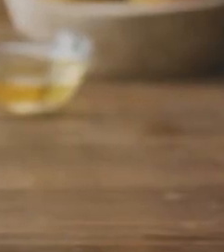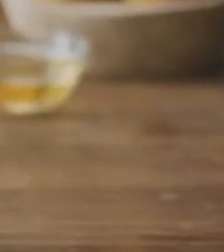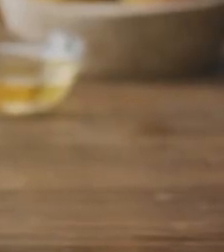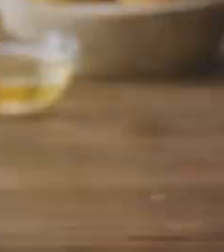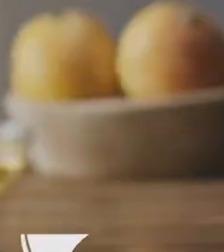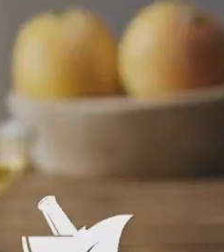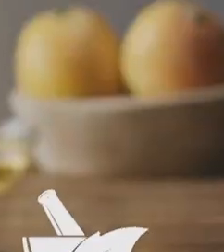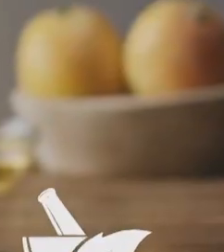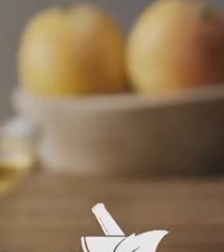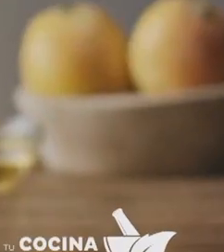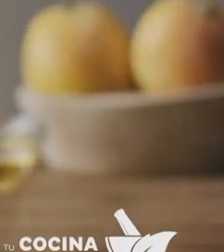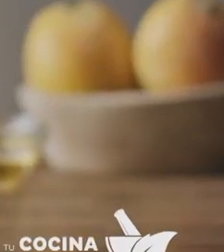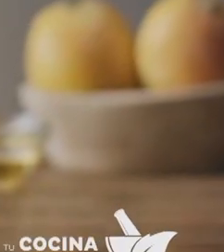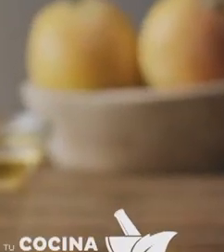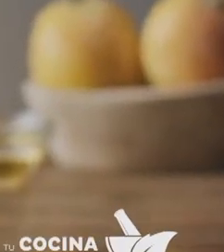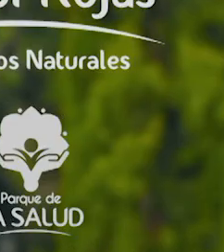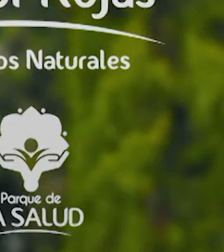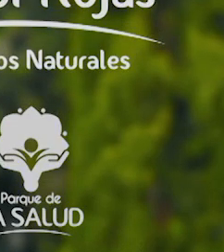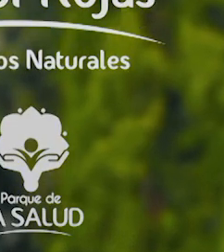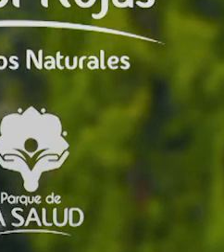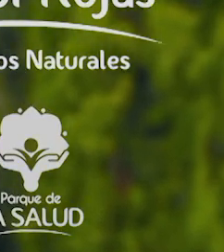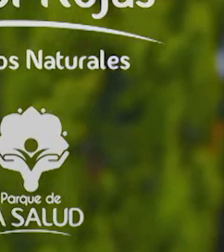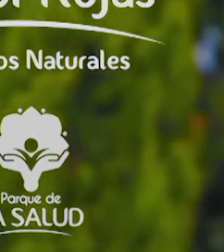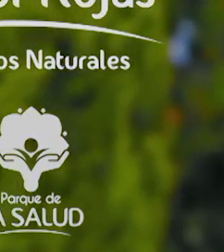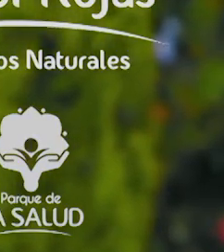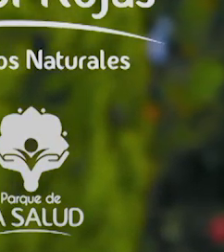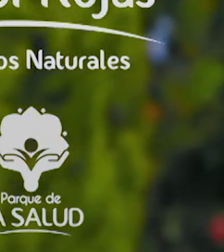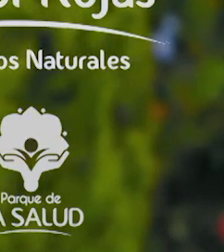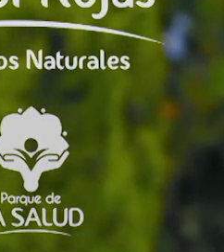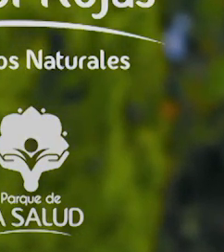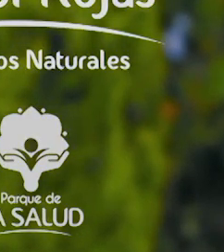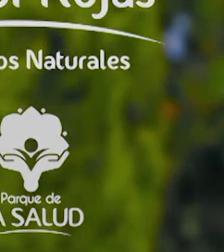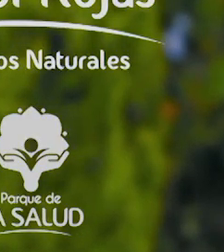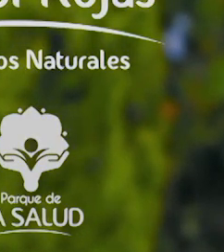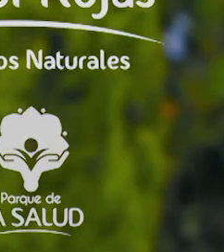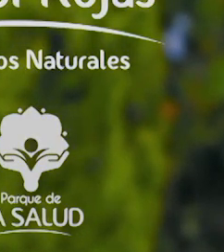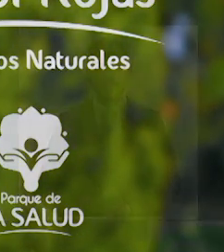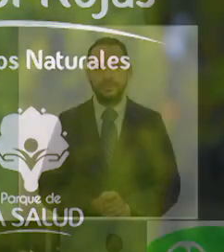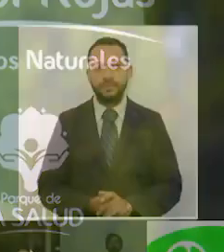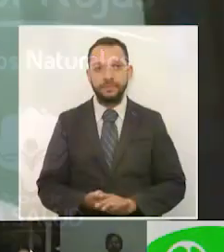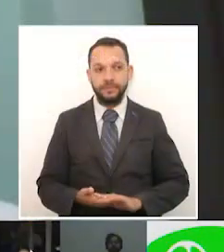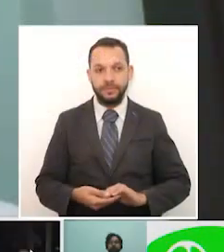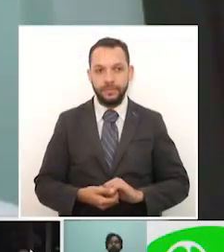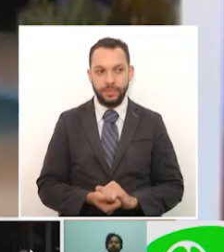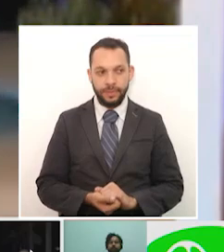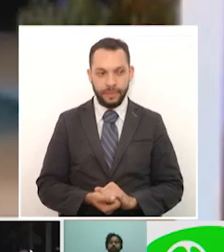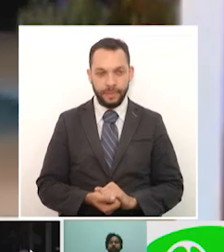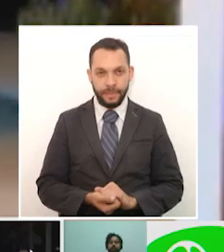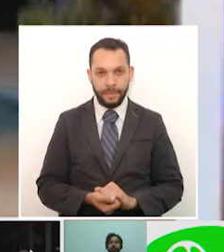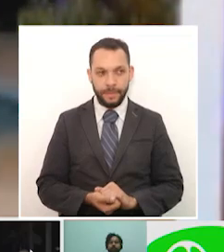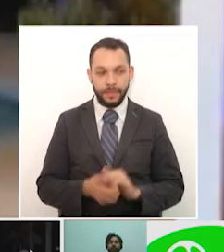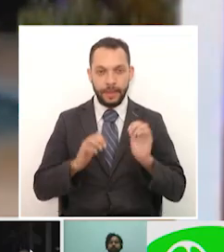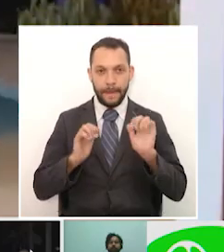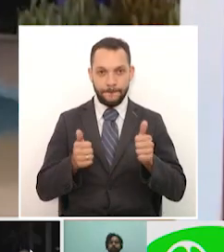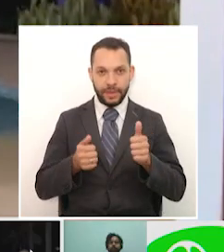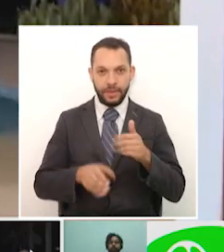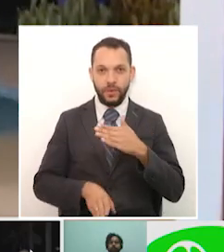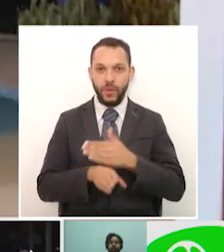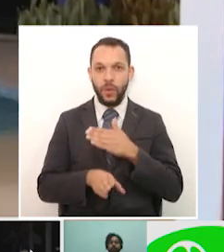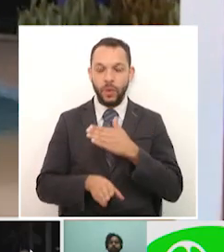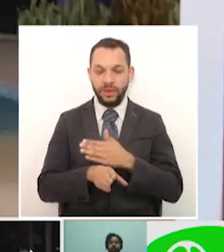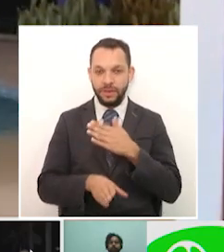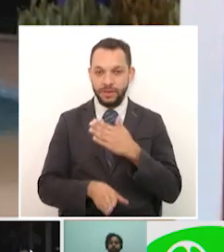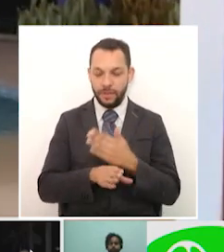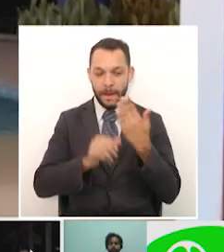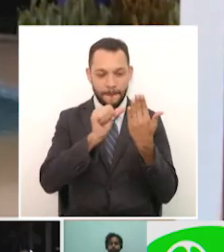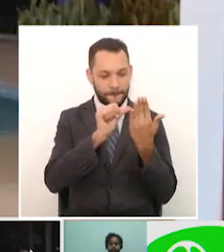Jarabe natural que estimula la salud pulmonar, la alternativa más saludable. Muy bien, y continuamos con este programa